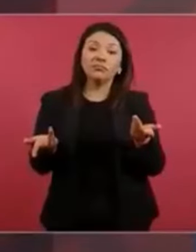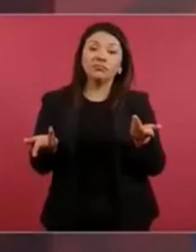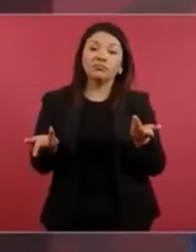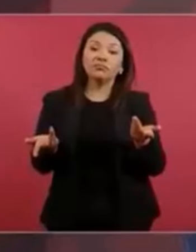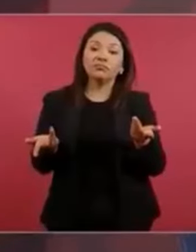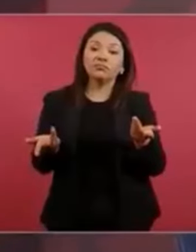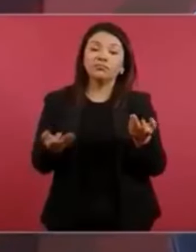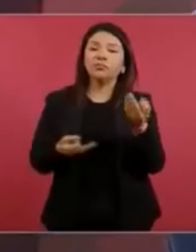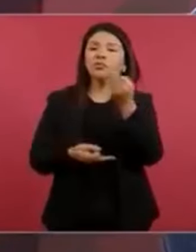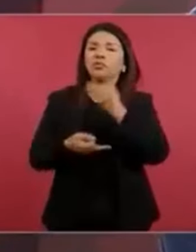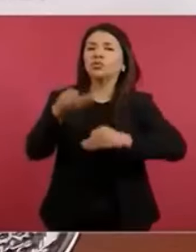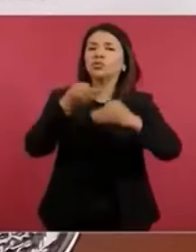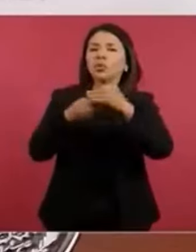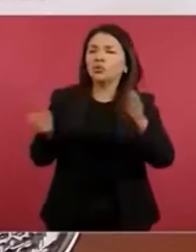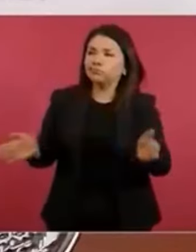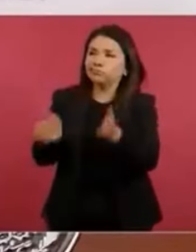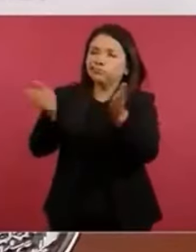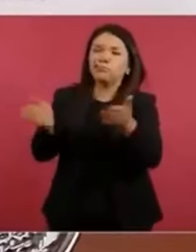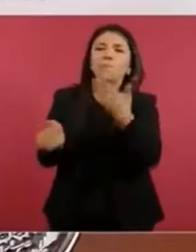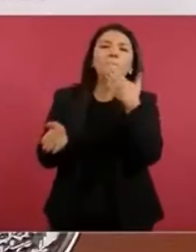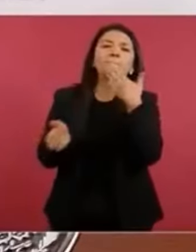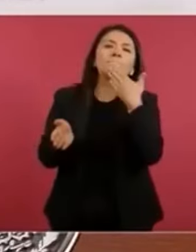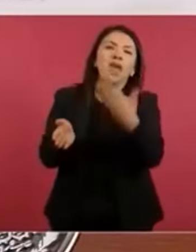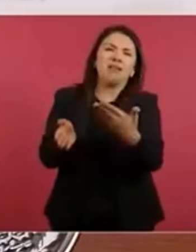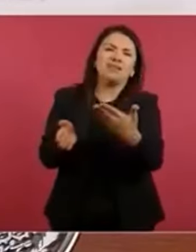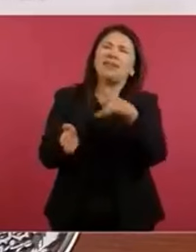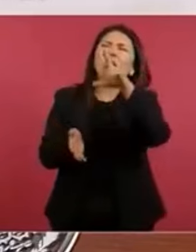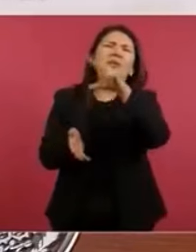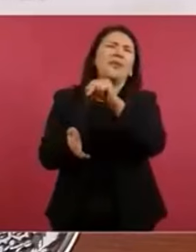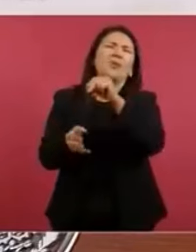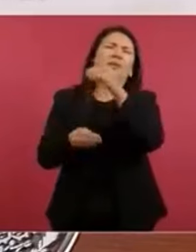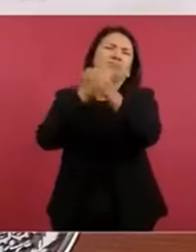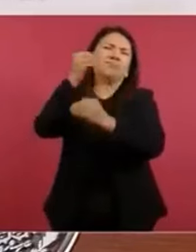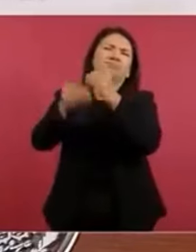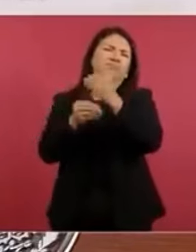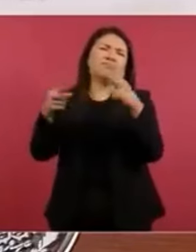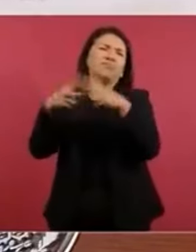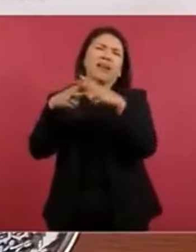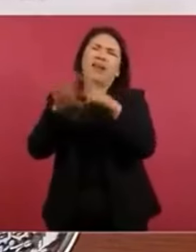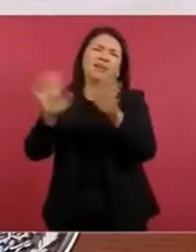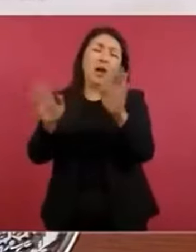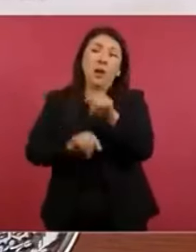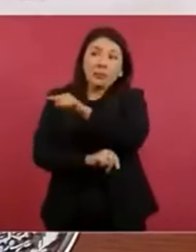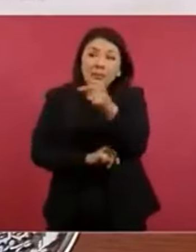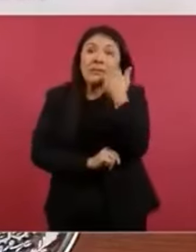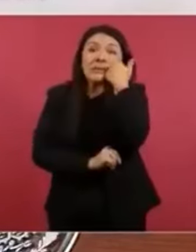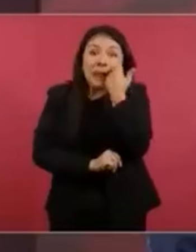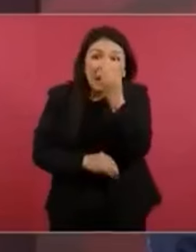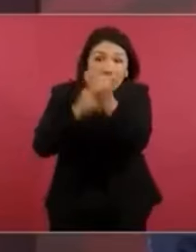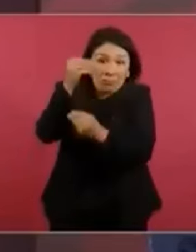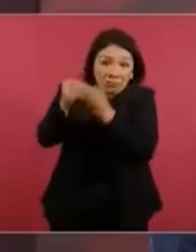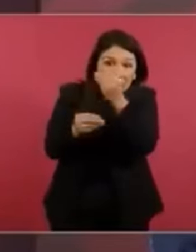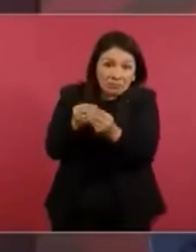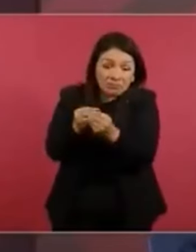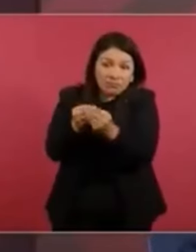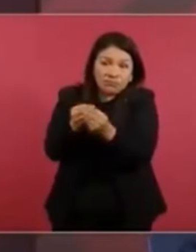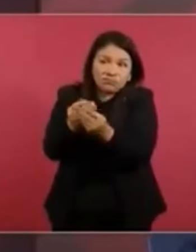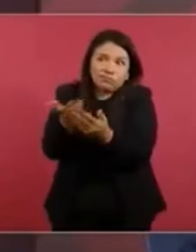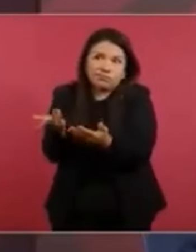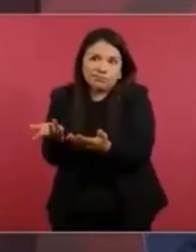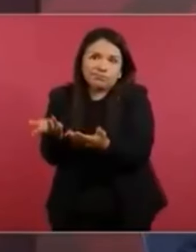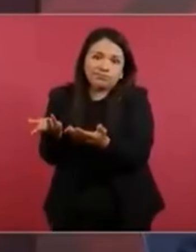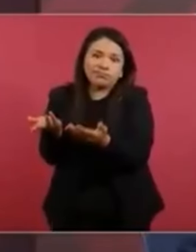lo mejor, y que no se peleen. Y si se quieren pelear, que